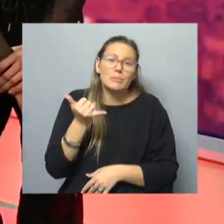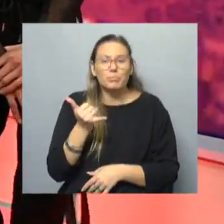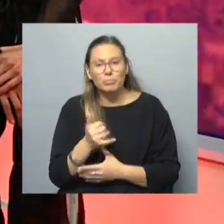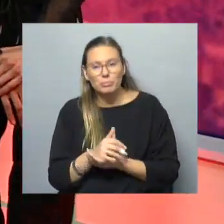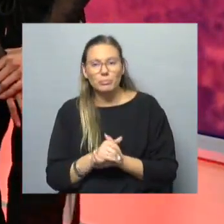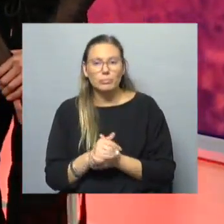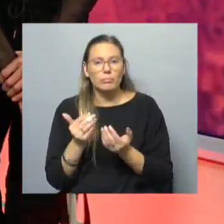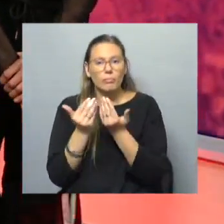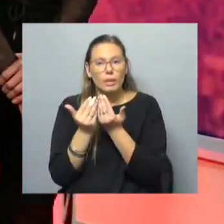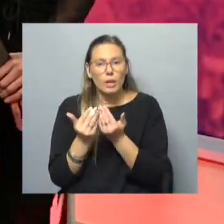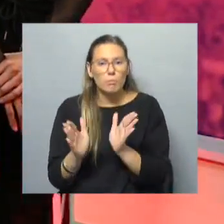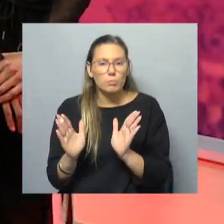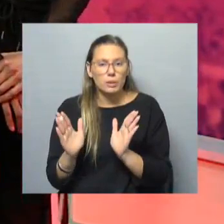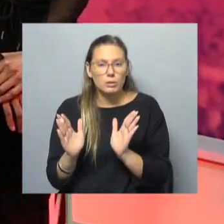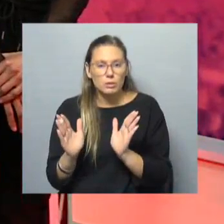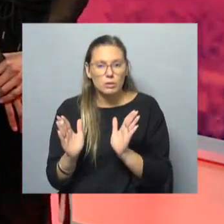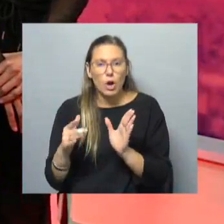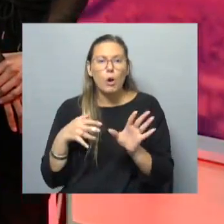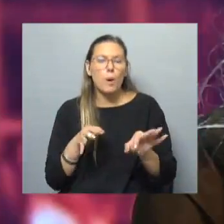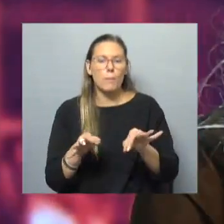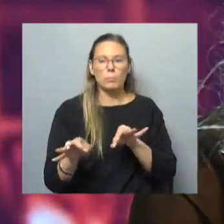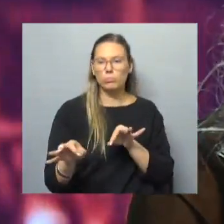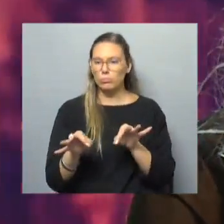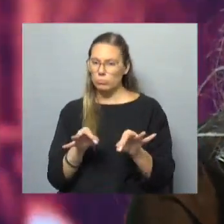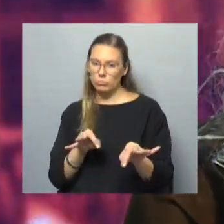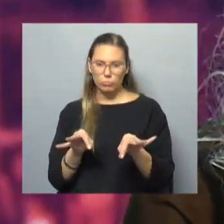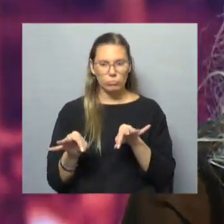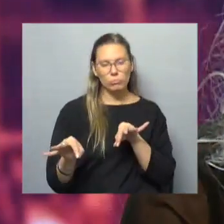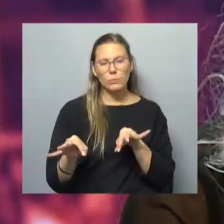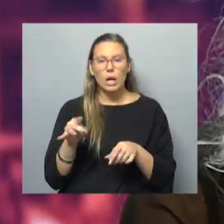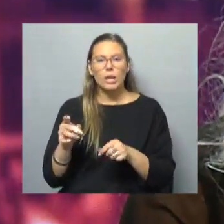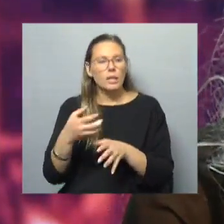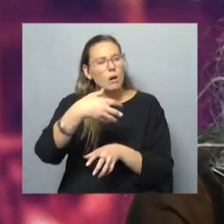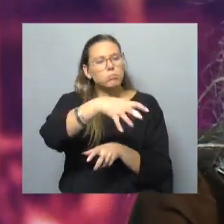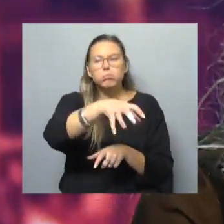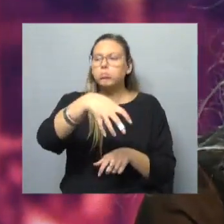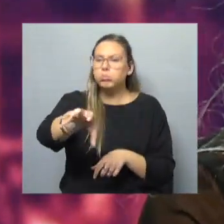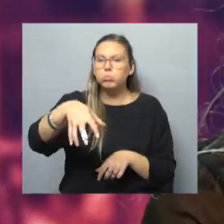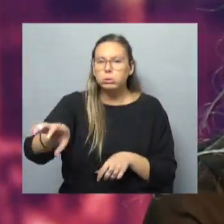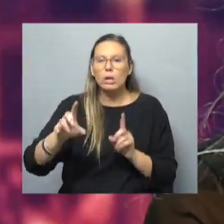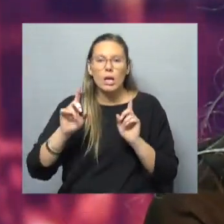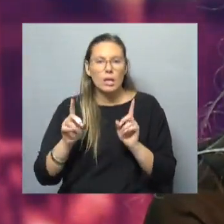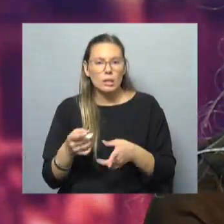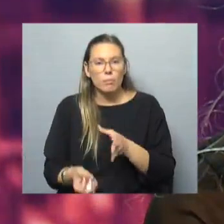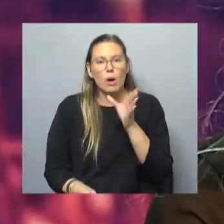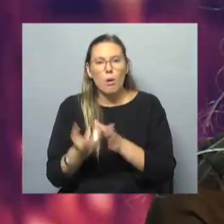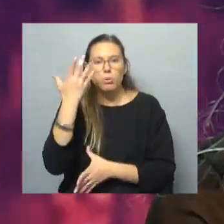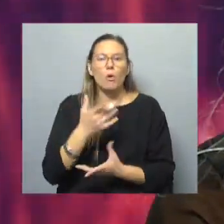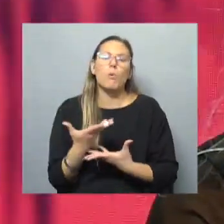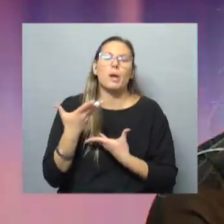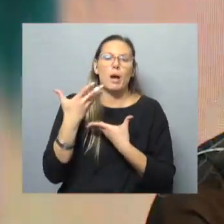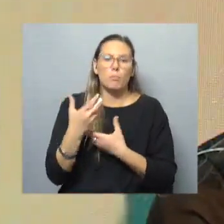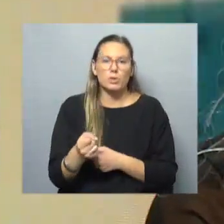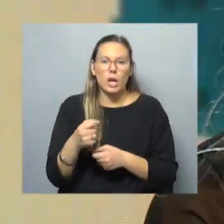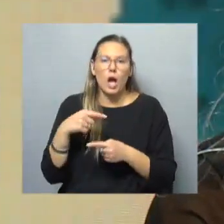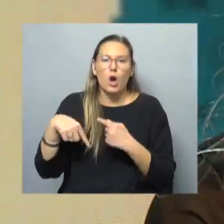sea, empezó todo más como esto de la pasarela y en realidad como que todas estas categorías nacen como también para hacer como un comentario como